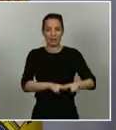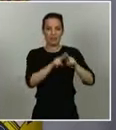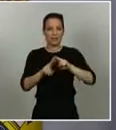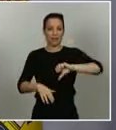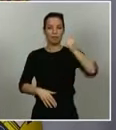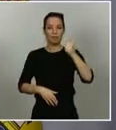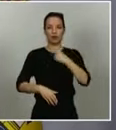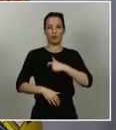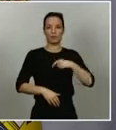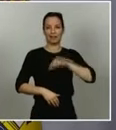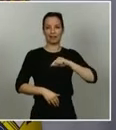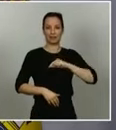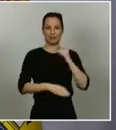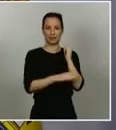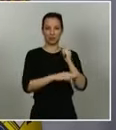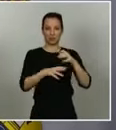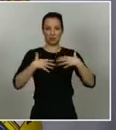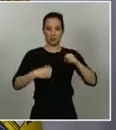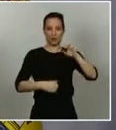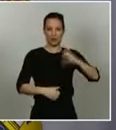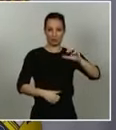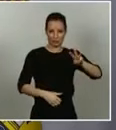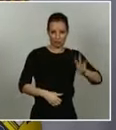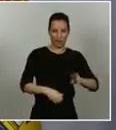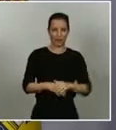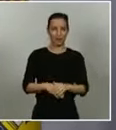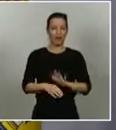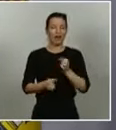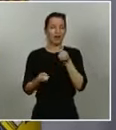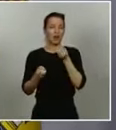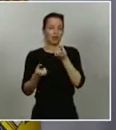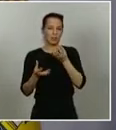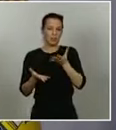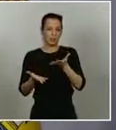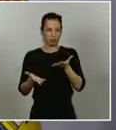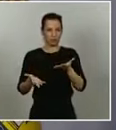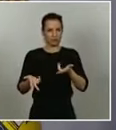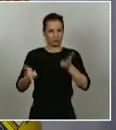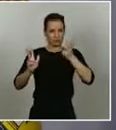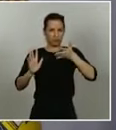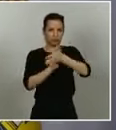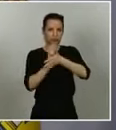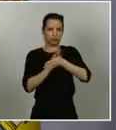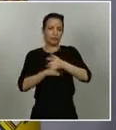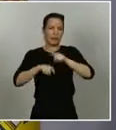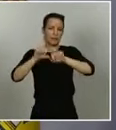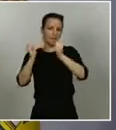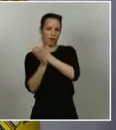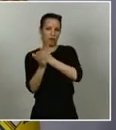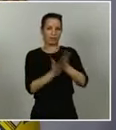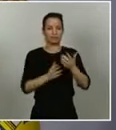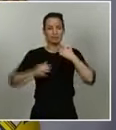III y existen distintas formas de consentimiento informado para personas adultas, adolescentes, padres con